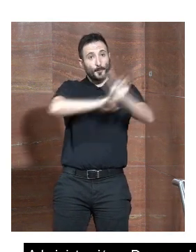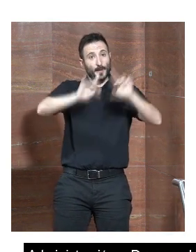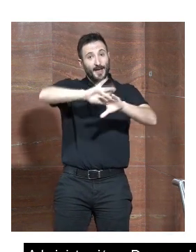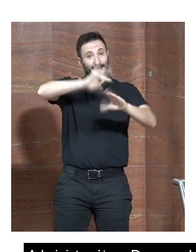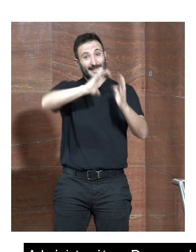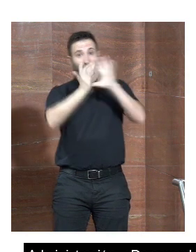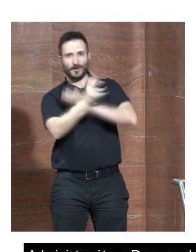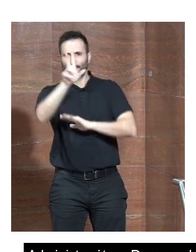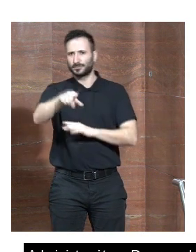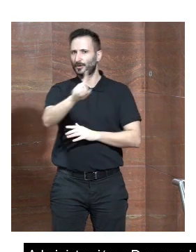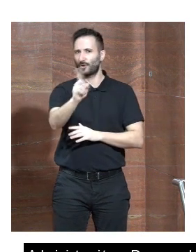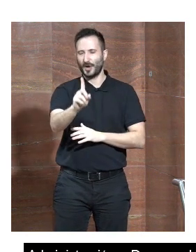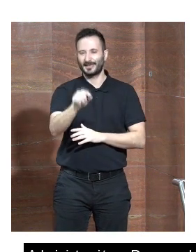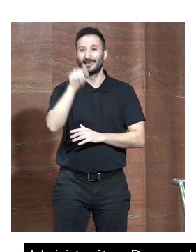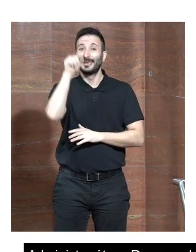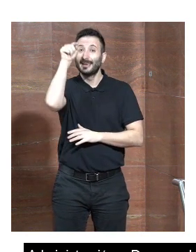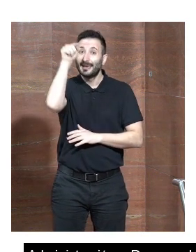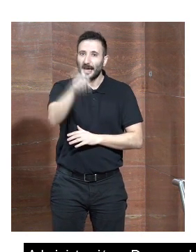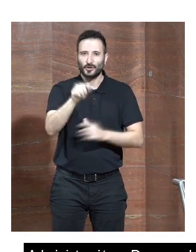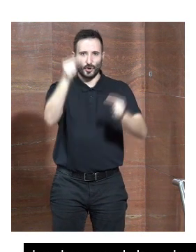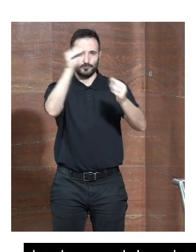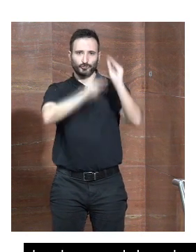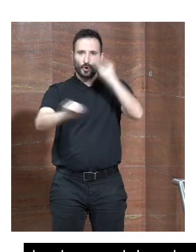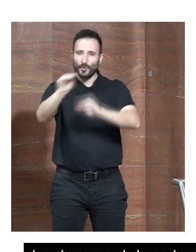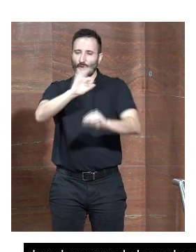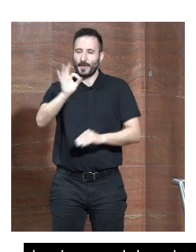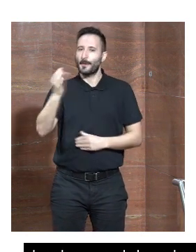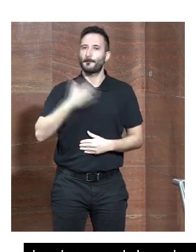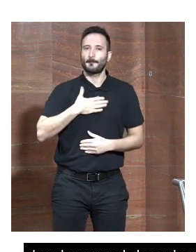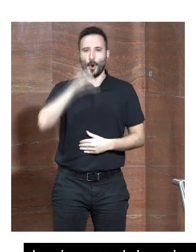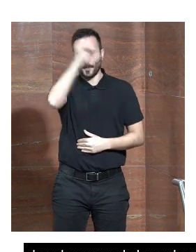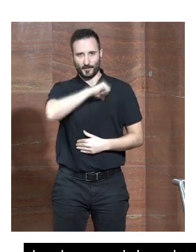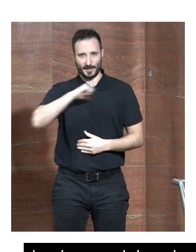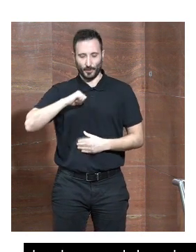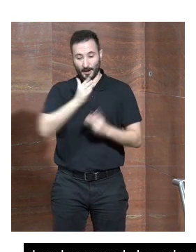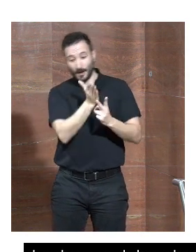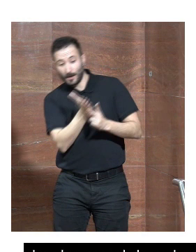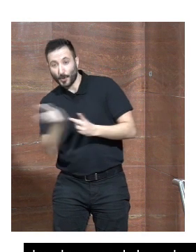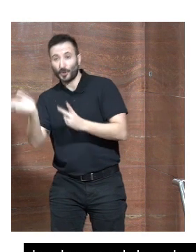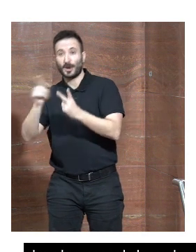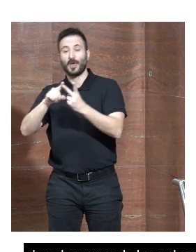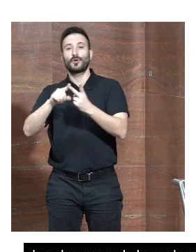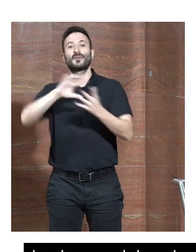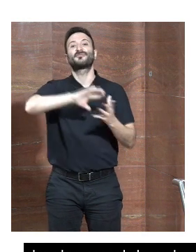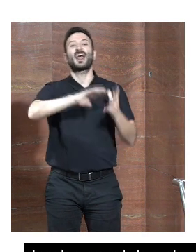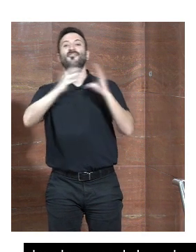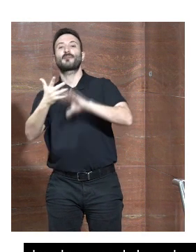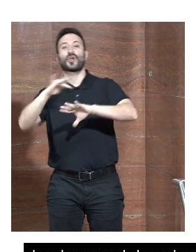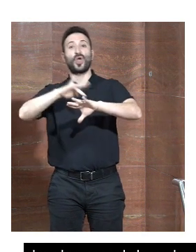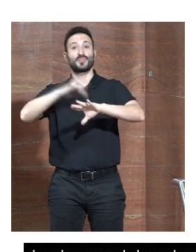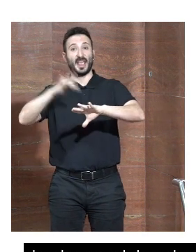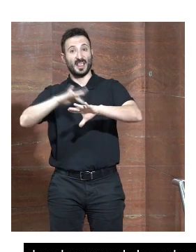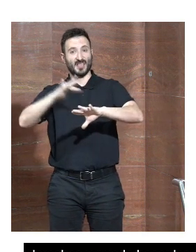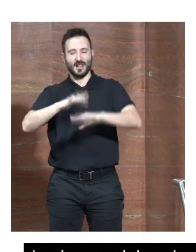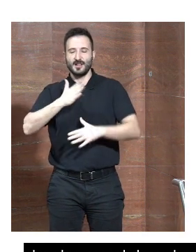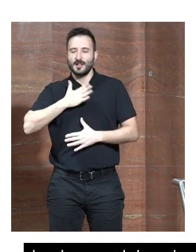digitalización. Eso es lo que tendremos que corregir, en mi opinión particular. Por otro lado, la transformación digital es